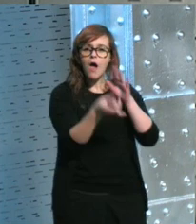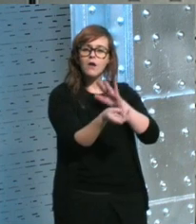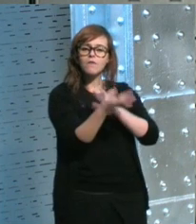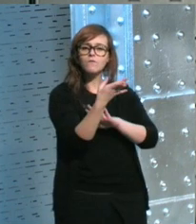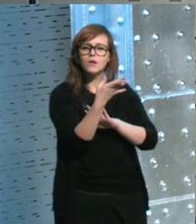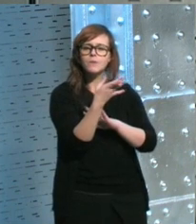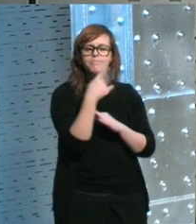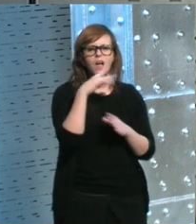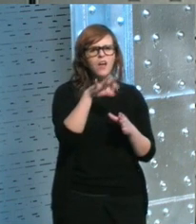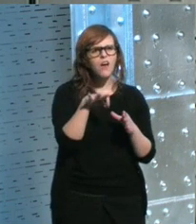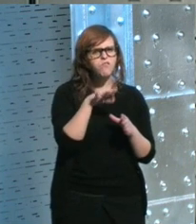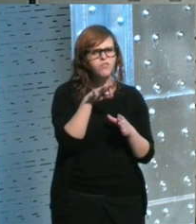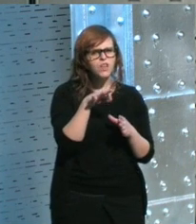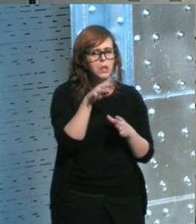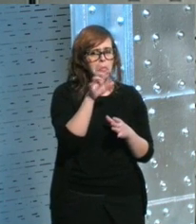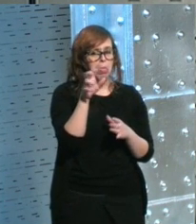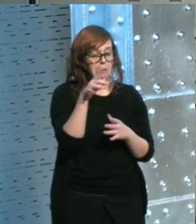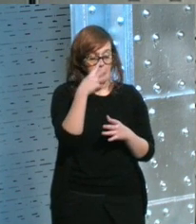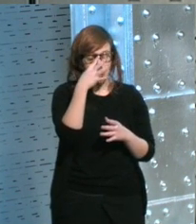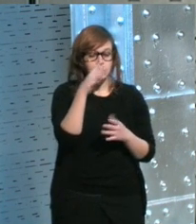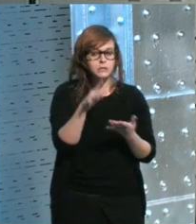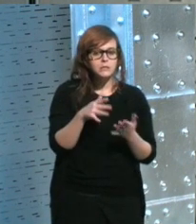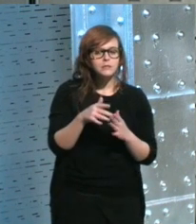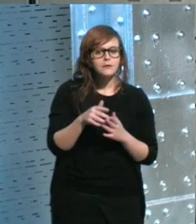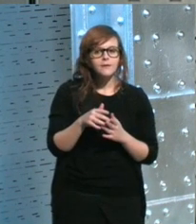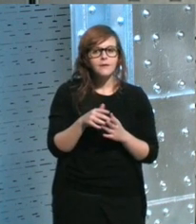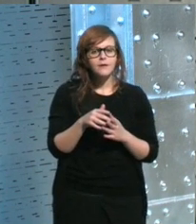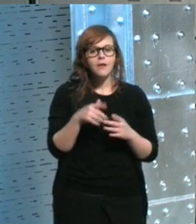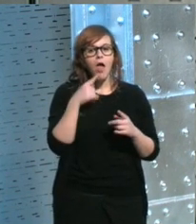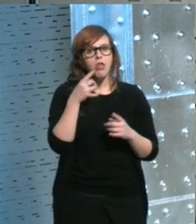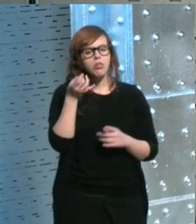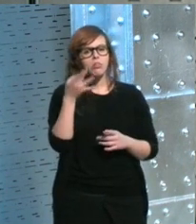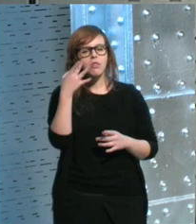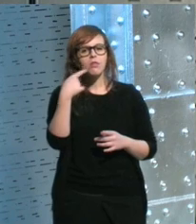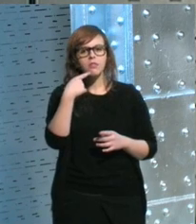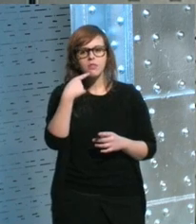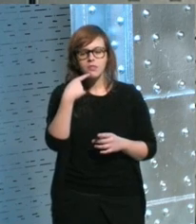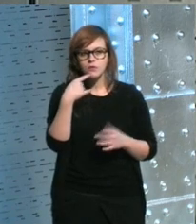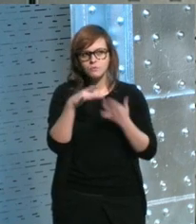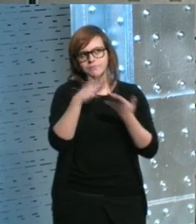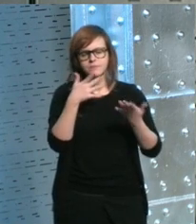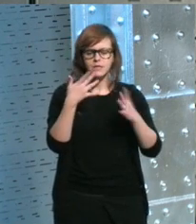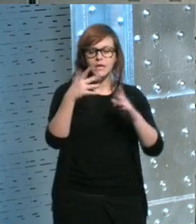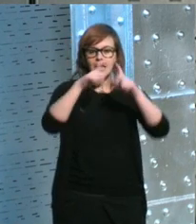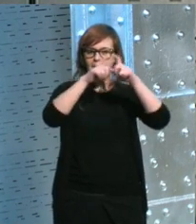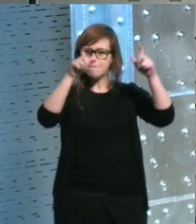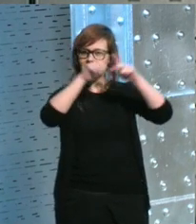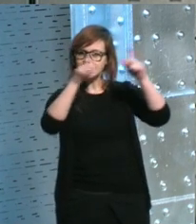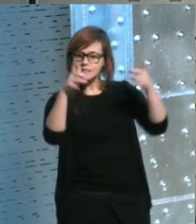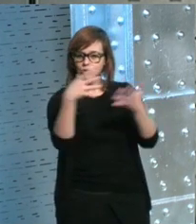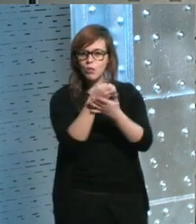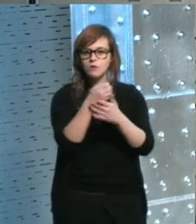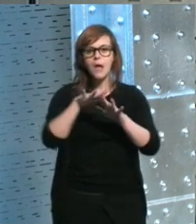café no sé qué, y la idea es la siguiente: las empresas, todas las empresas tienen